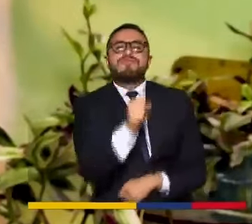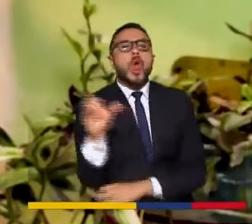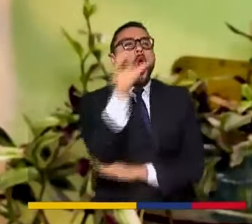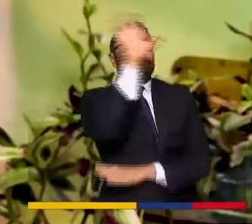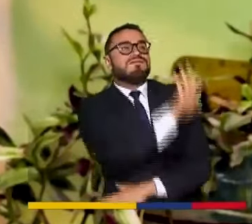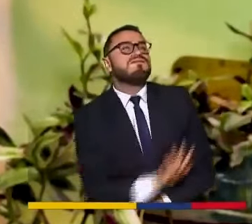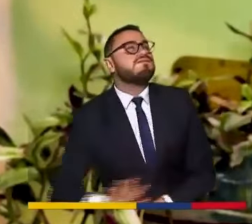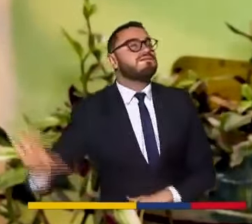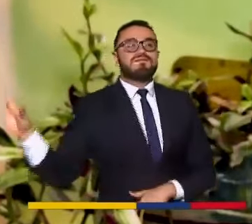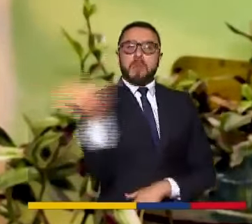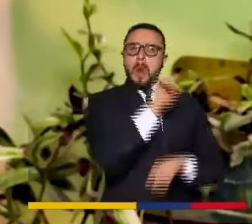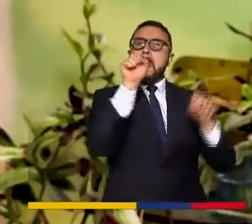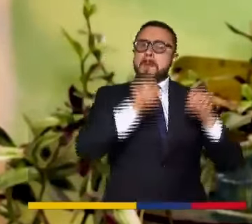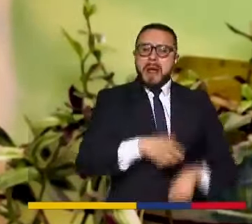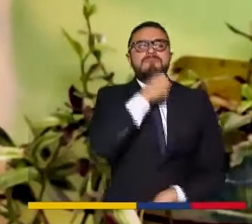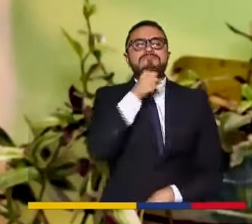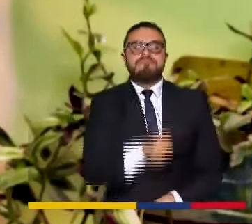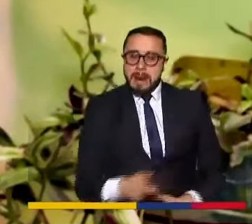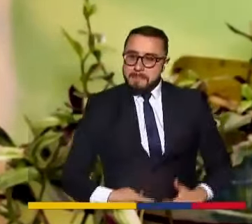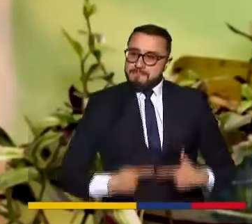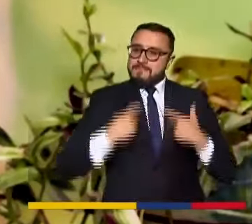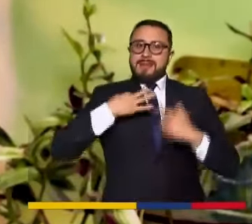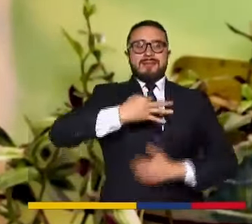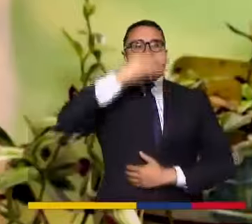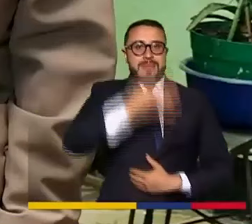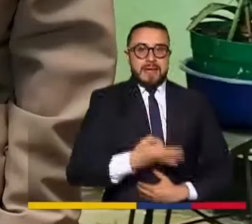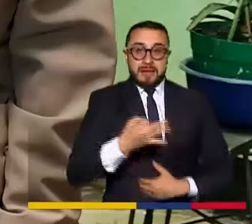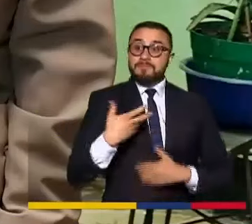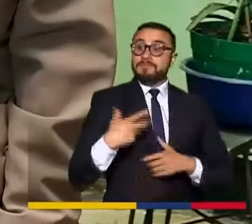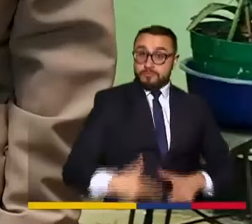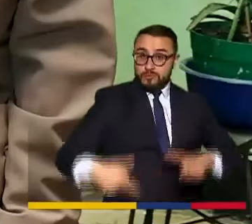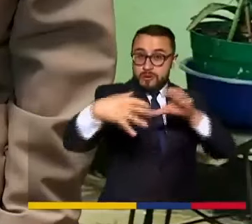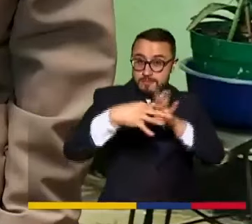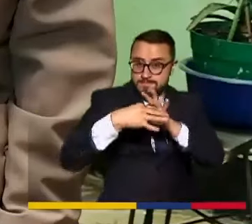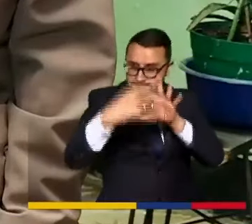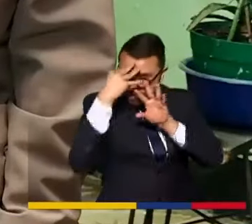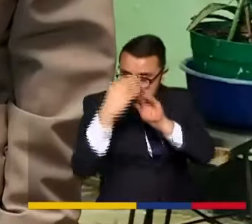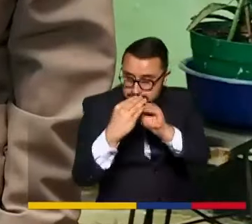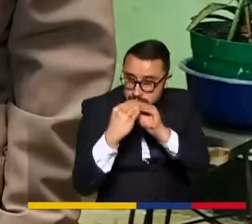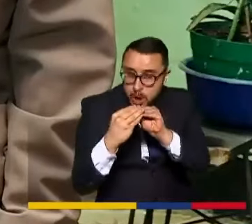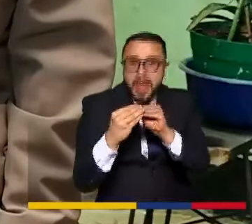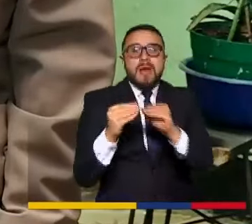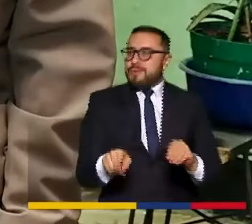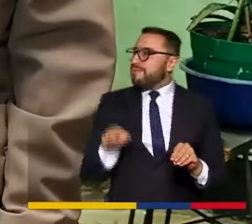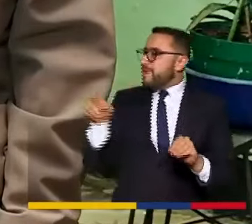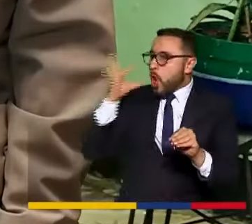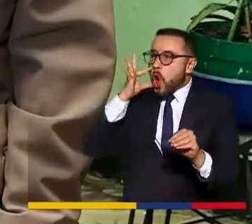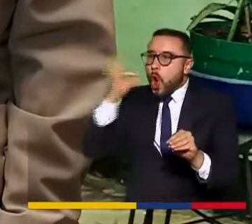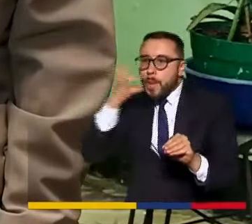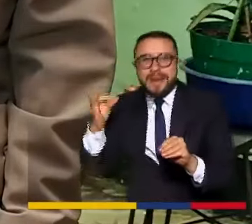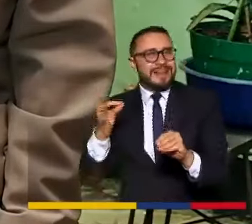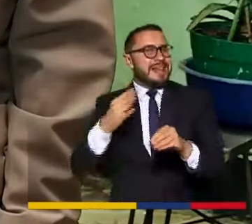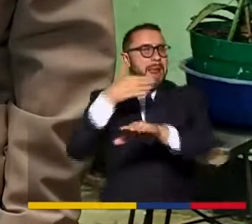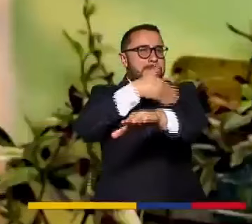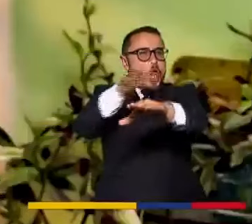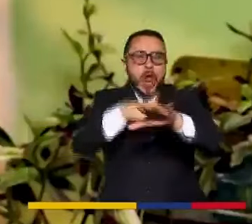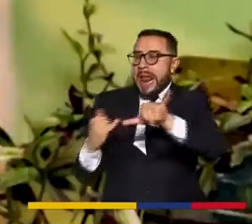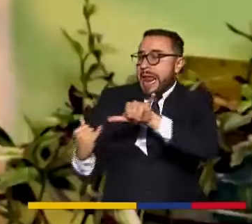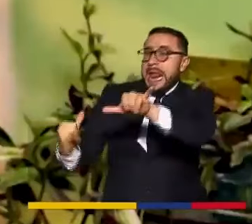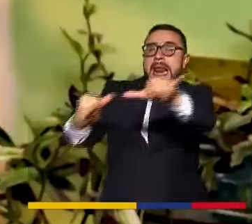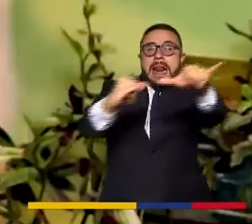digna y de la mano con el congreso de la República les permitimos a José del Carmen y a millones de personas como